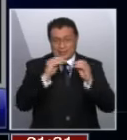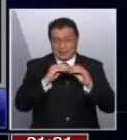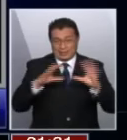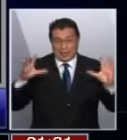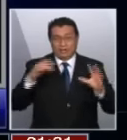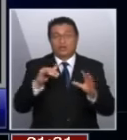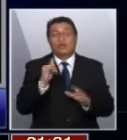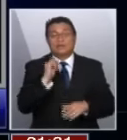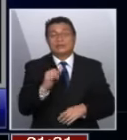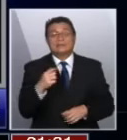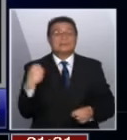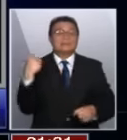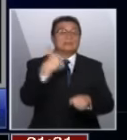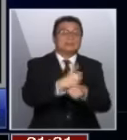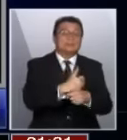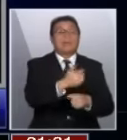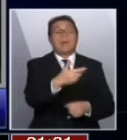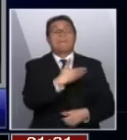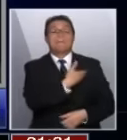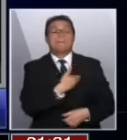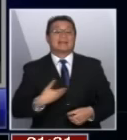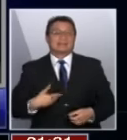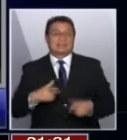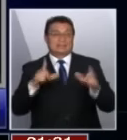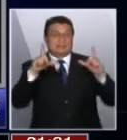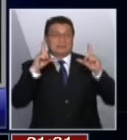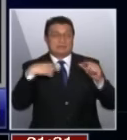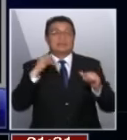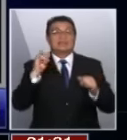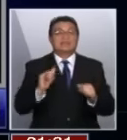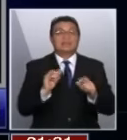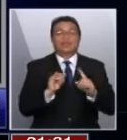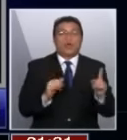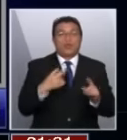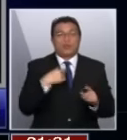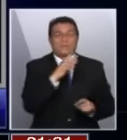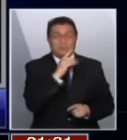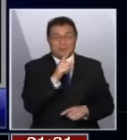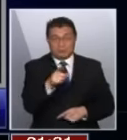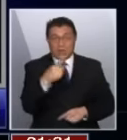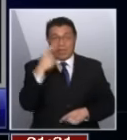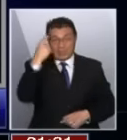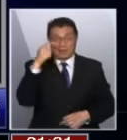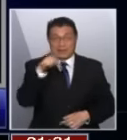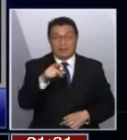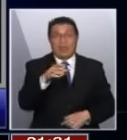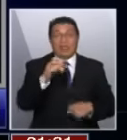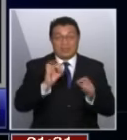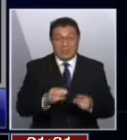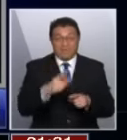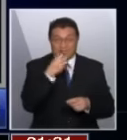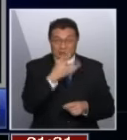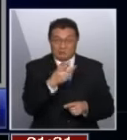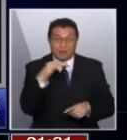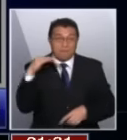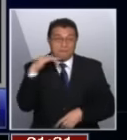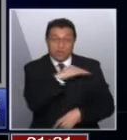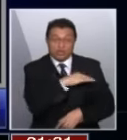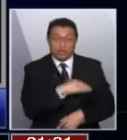respecto a a si postulará o no el eh a las elecciones presidenciales cree que una definición que debería llegar